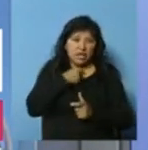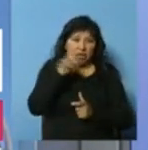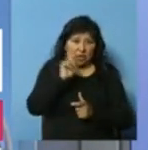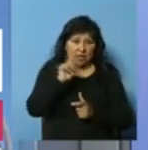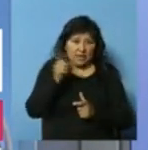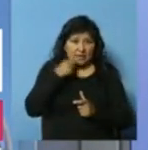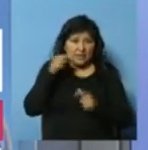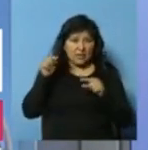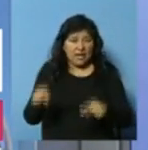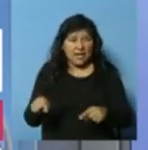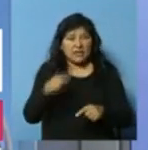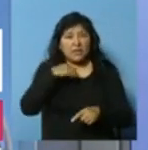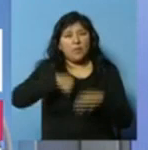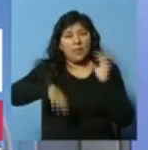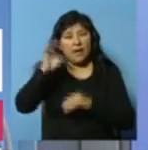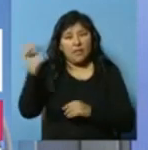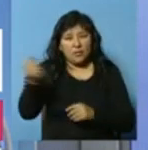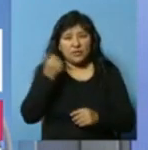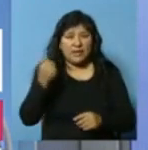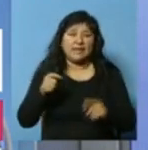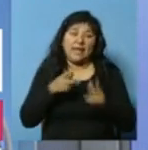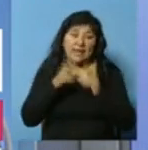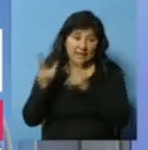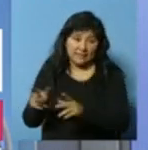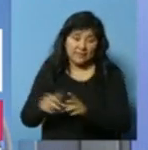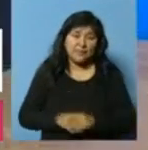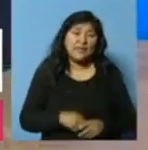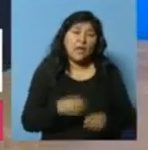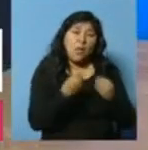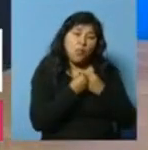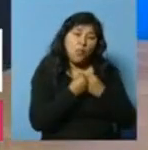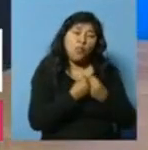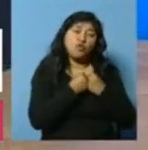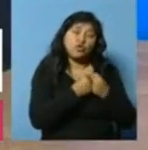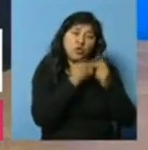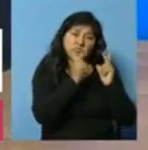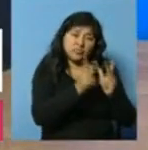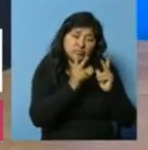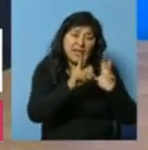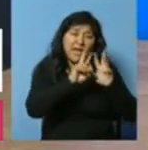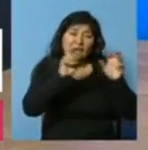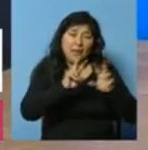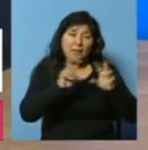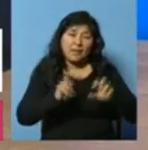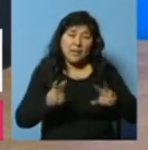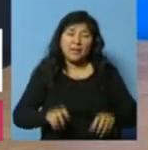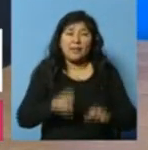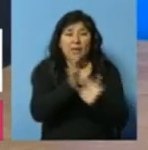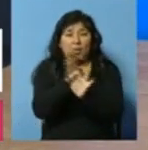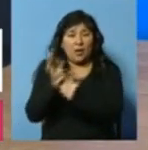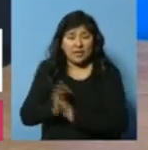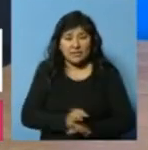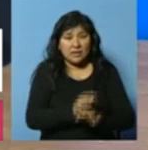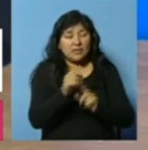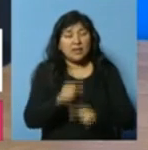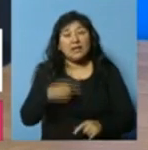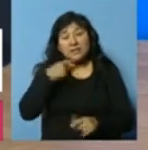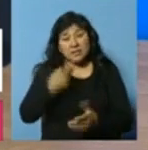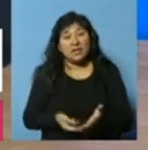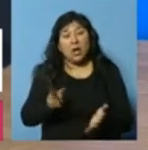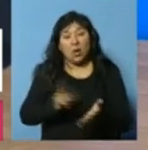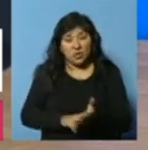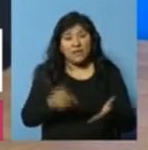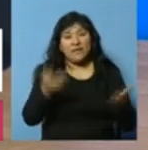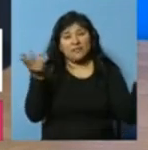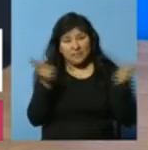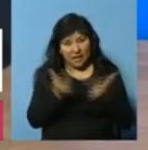eso es muy importante decirlo son muchísimos temas ministros que tienen que ver con educación ya vamos a tener otra oportunidad